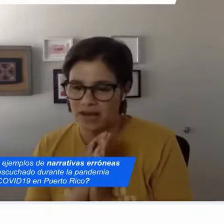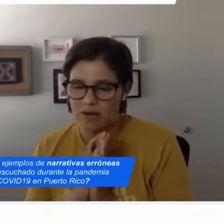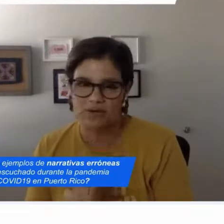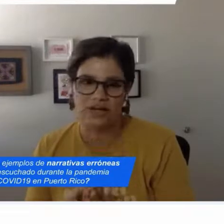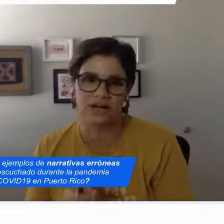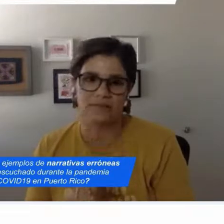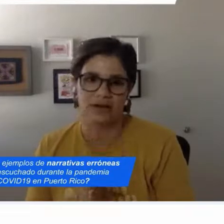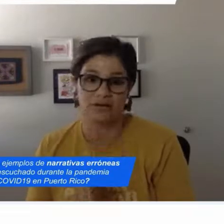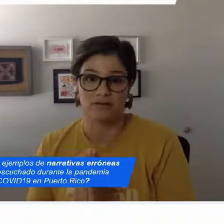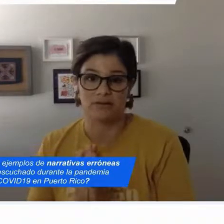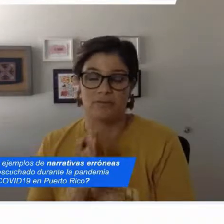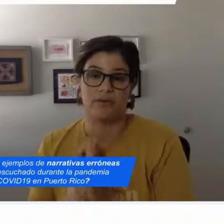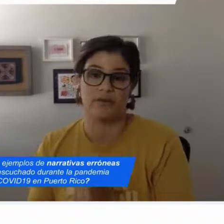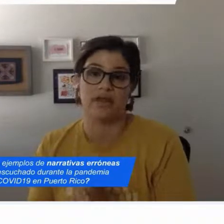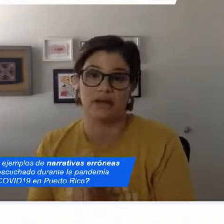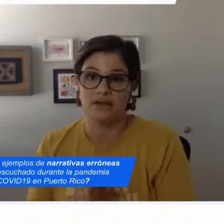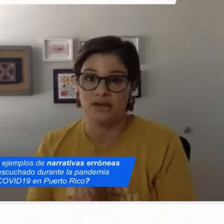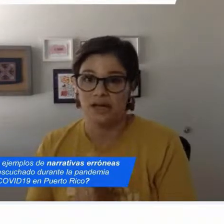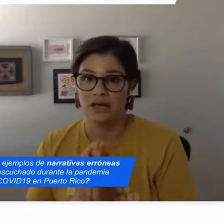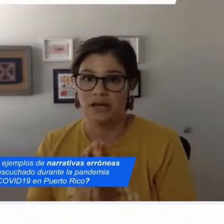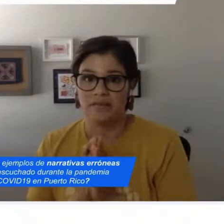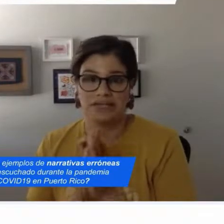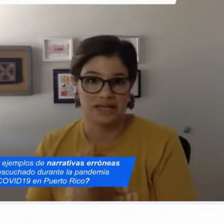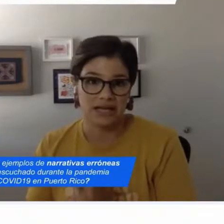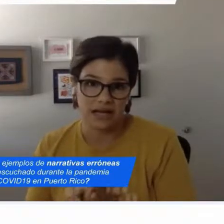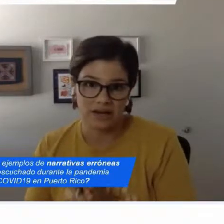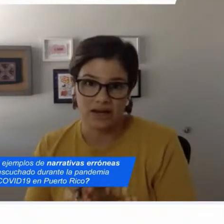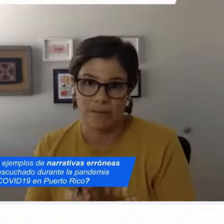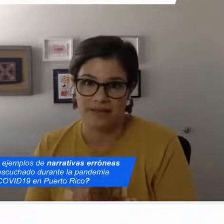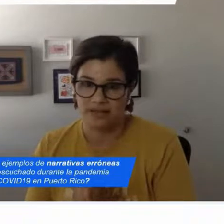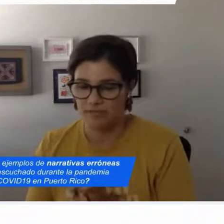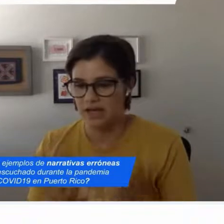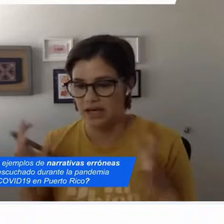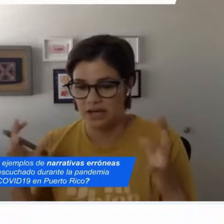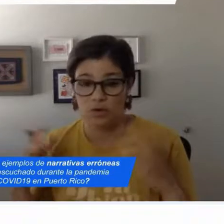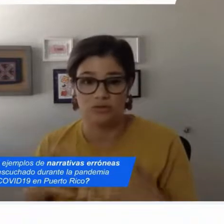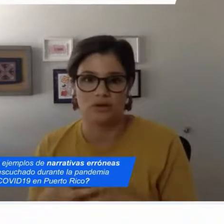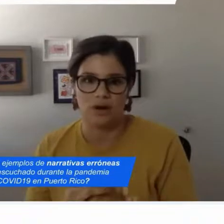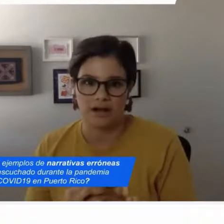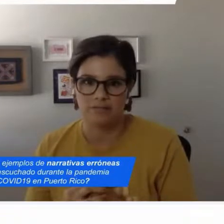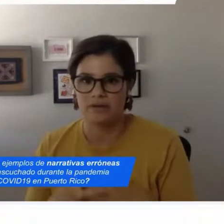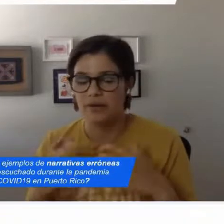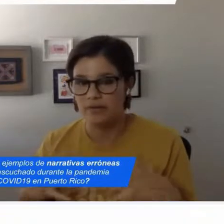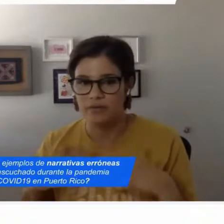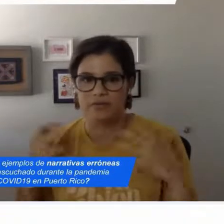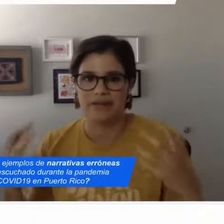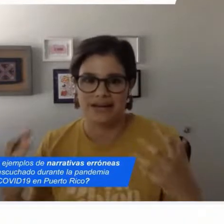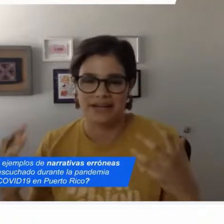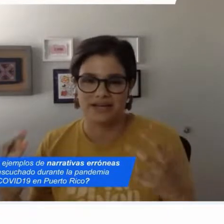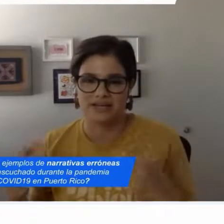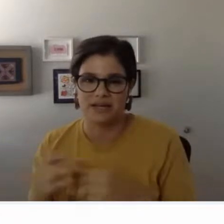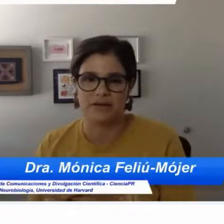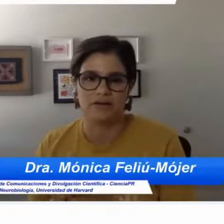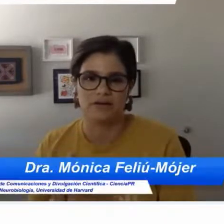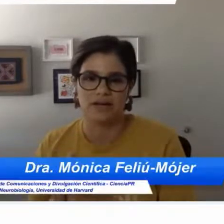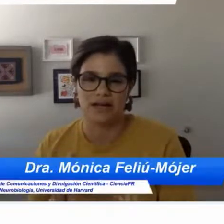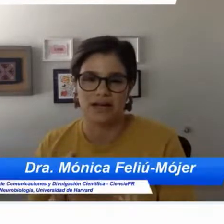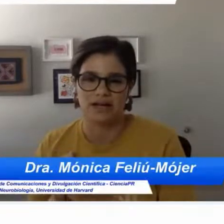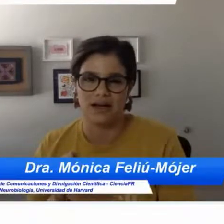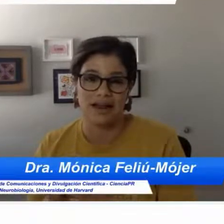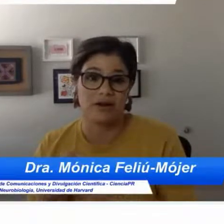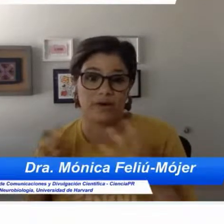una piedra angular para nosotros poder mitigar la pandemia y controlar el virus y regresar,